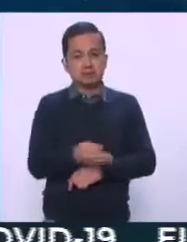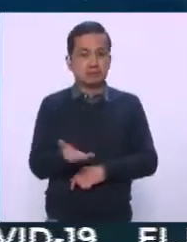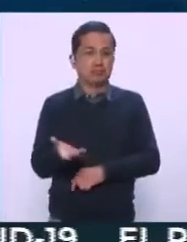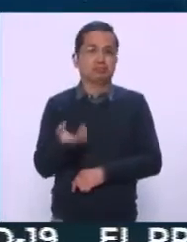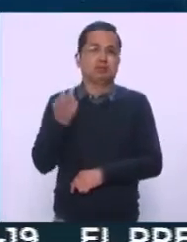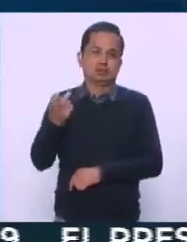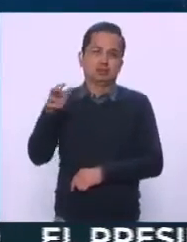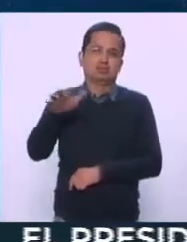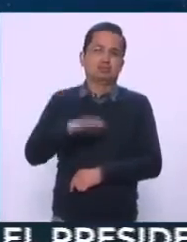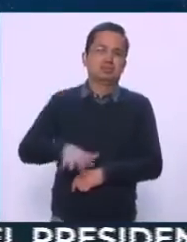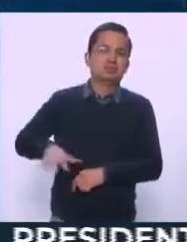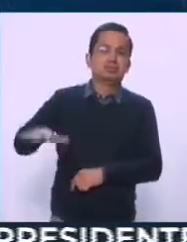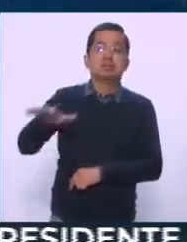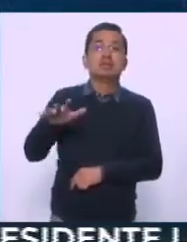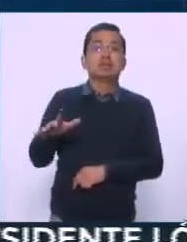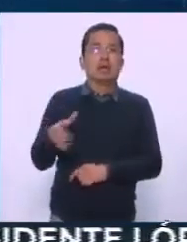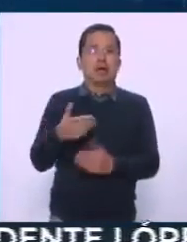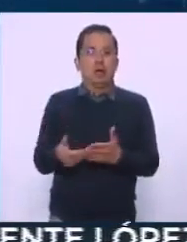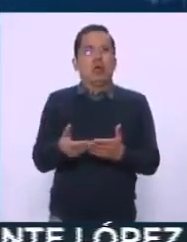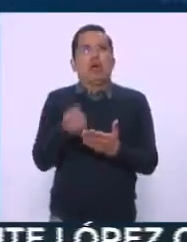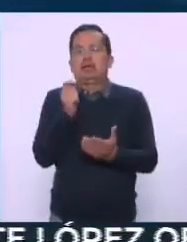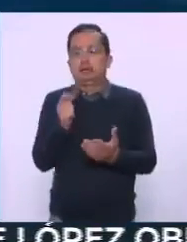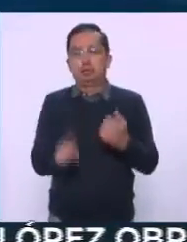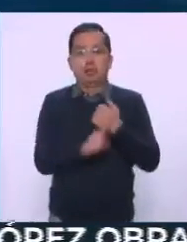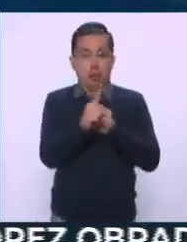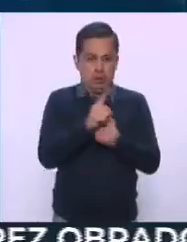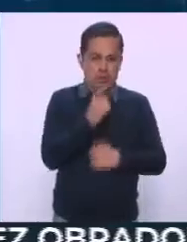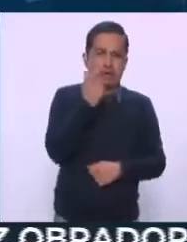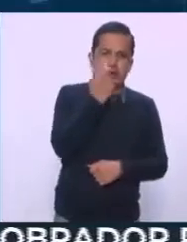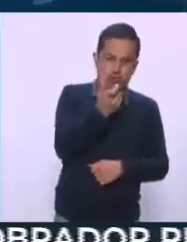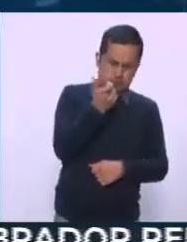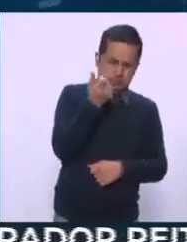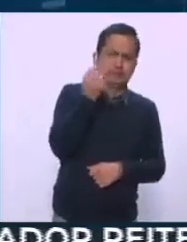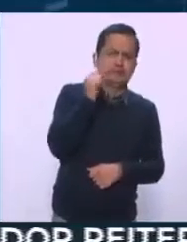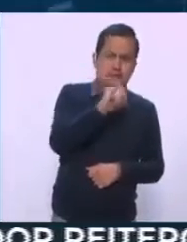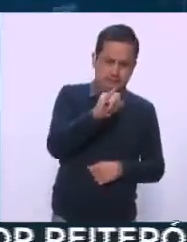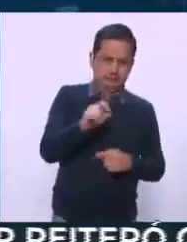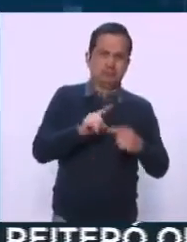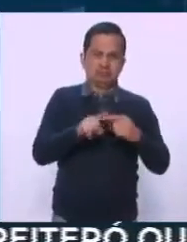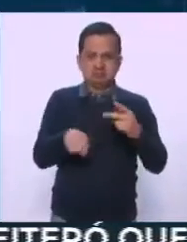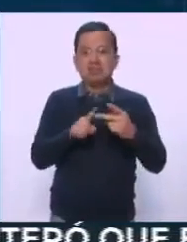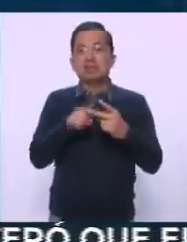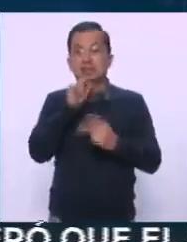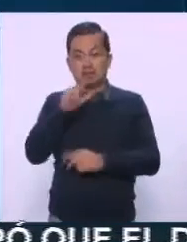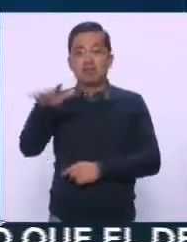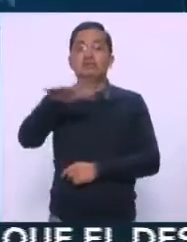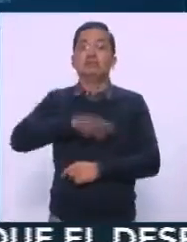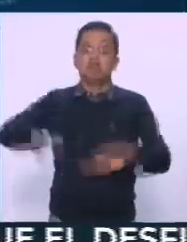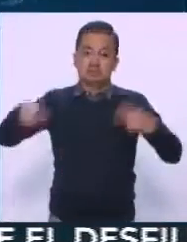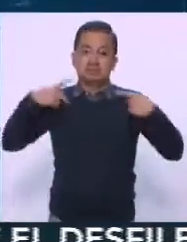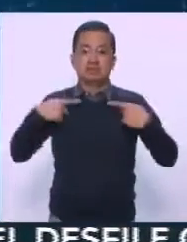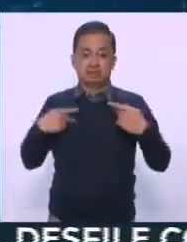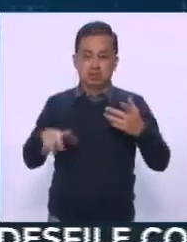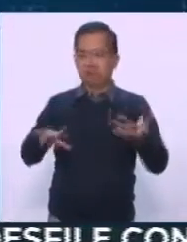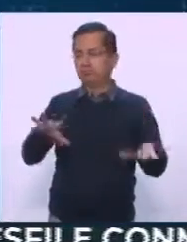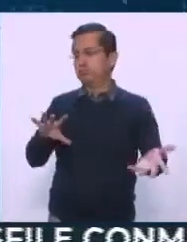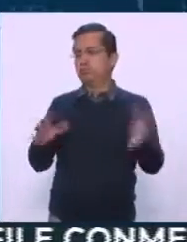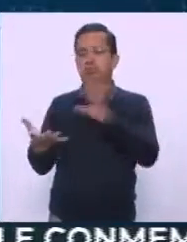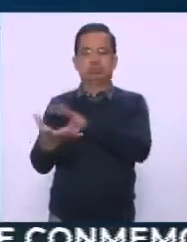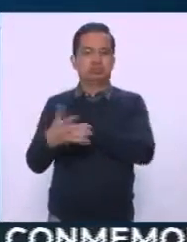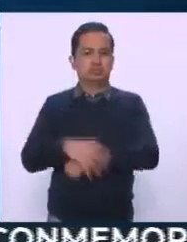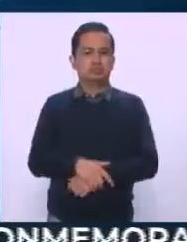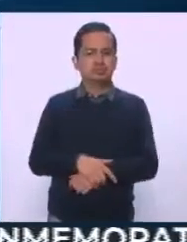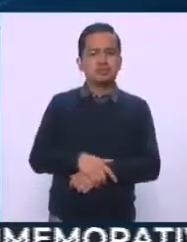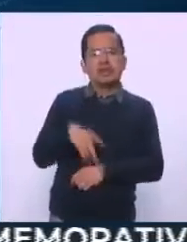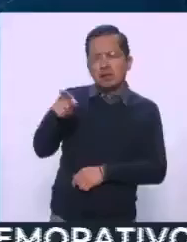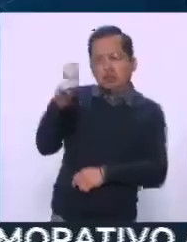no solamente se habla de la crisis, digamos, económica, sino también de una posible crisis social. ¿Cómo la ves, Mario?